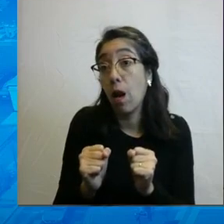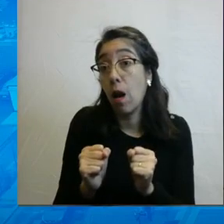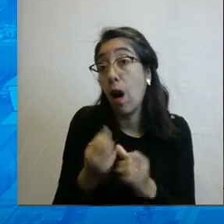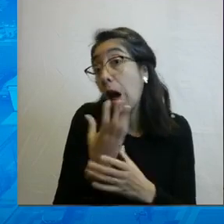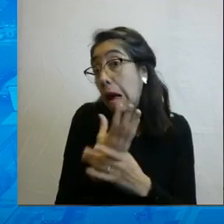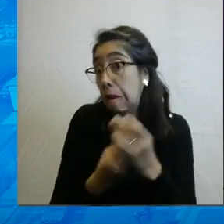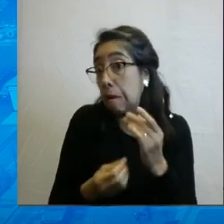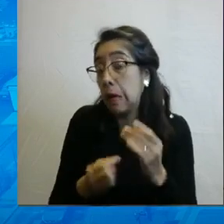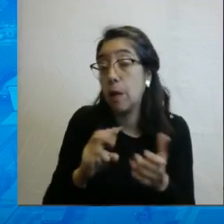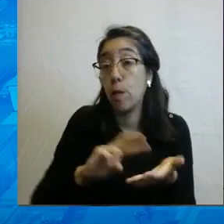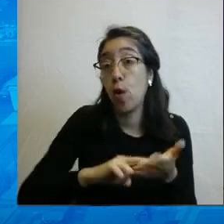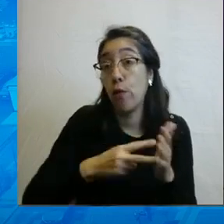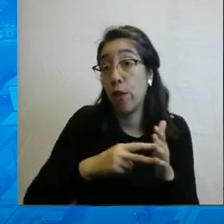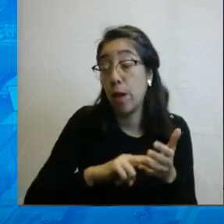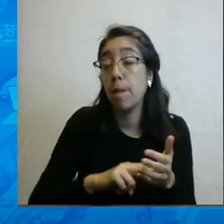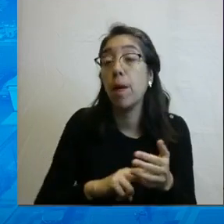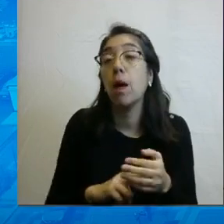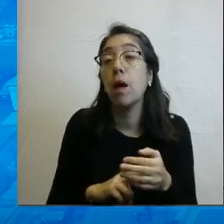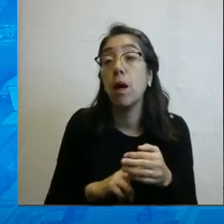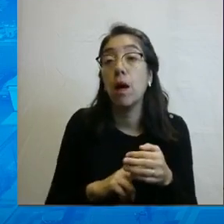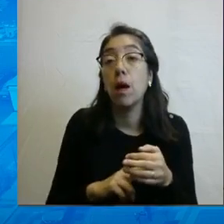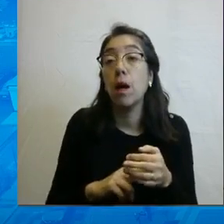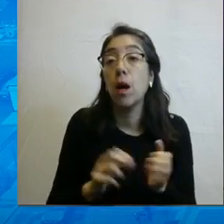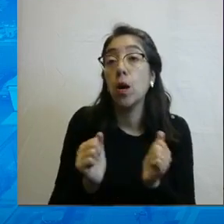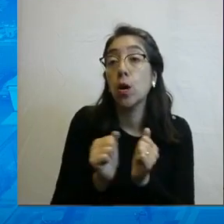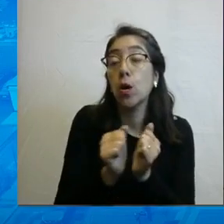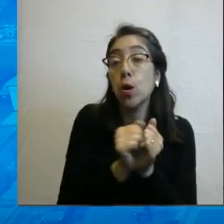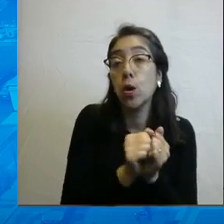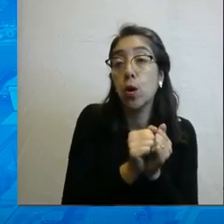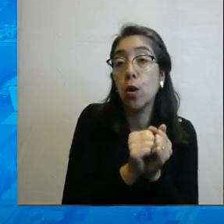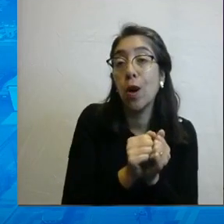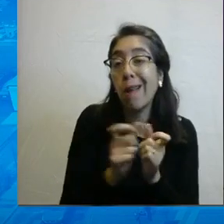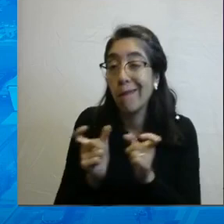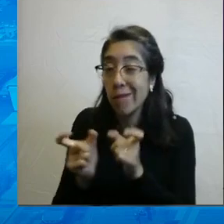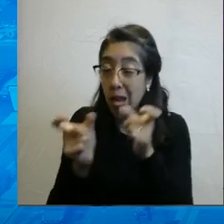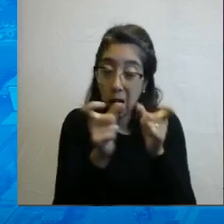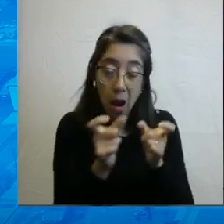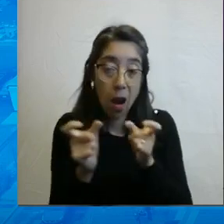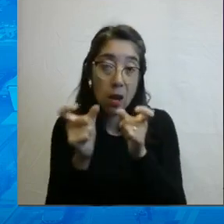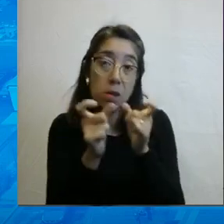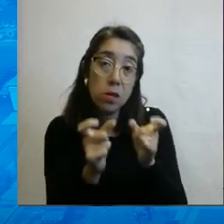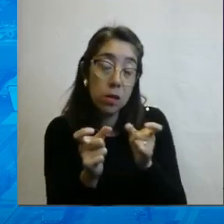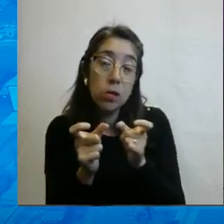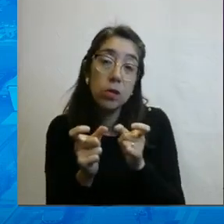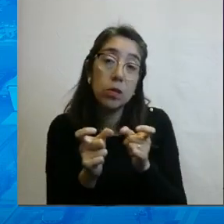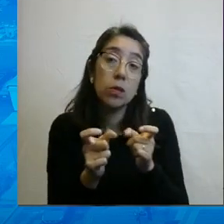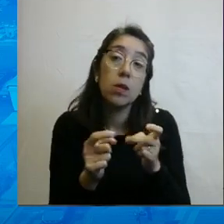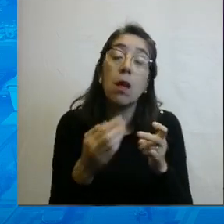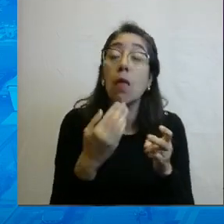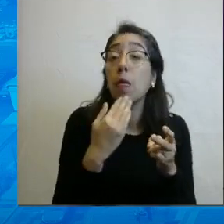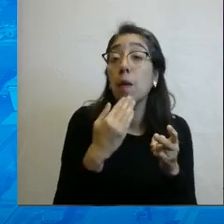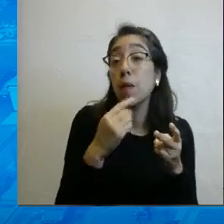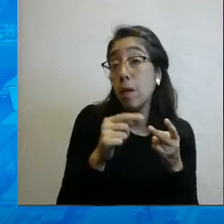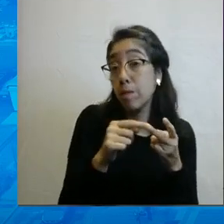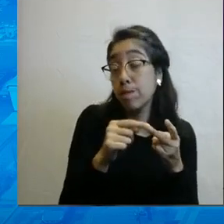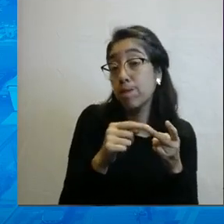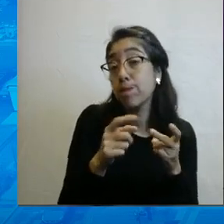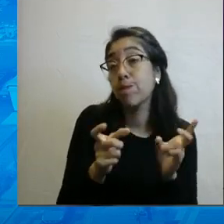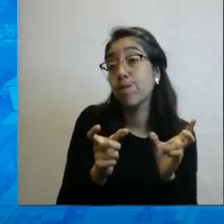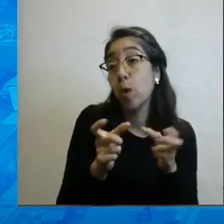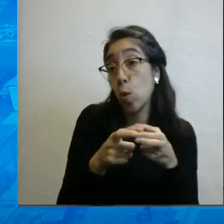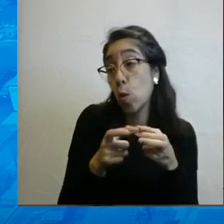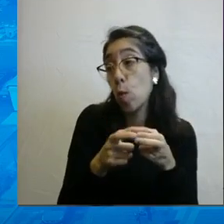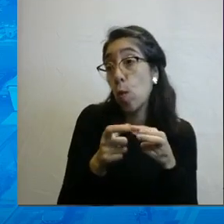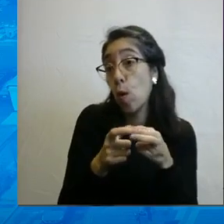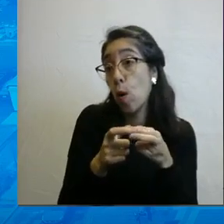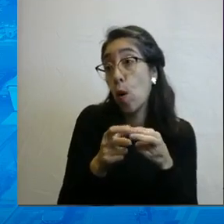que se pueda generar junto con la aplicación de la labor fiscalizadora del Consejo, más también la gestión que podamos hacer de la administración,